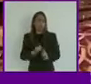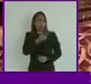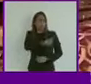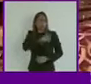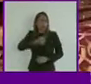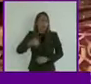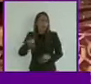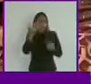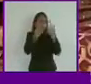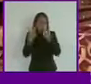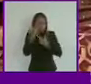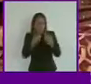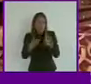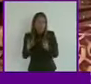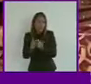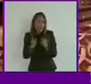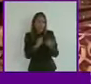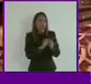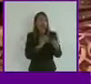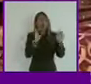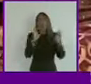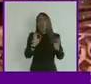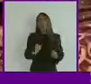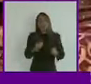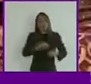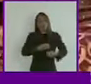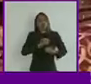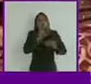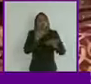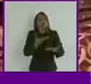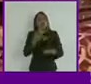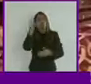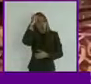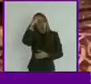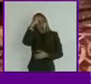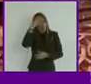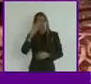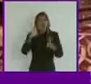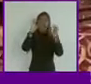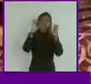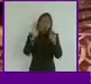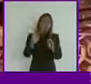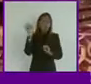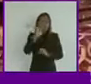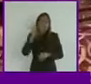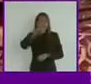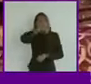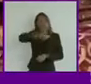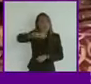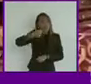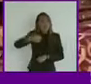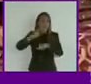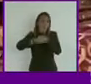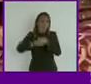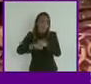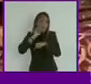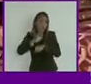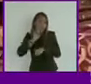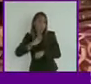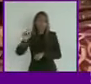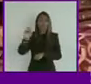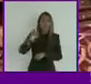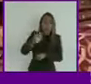particular, o dirigen unas últimas palabras. Y por qué no, si quieren mandar saludar a la mejor amiga, al novio, a la